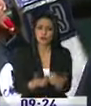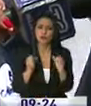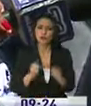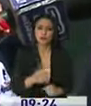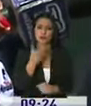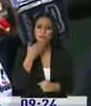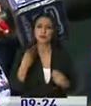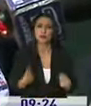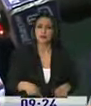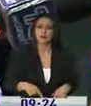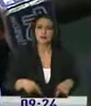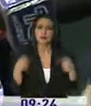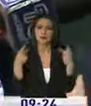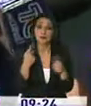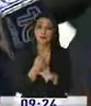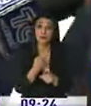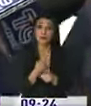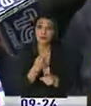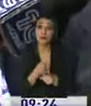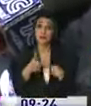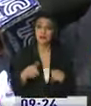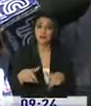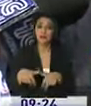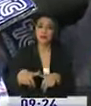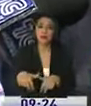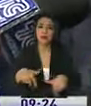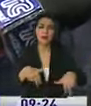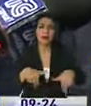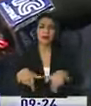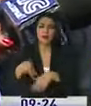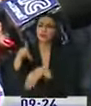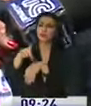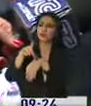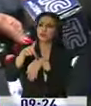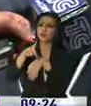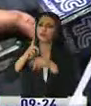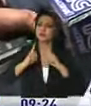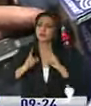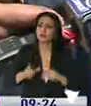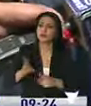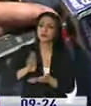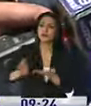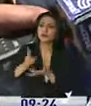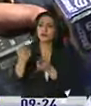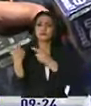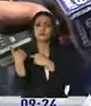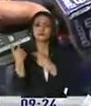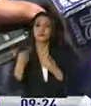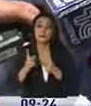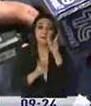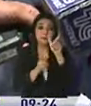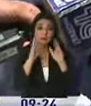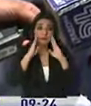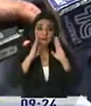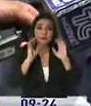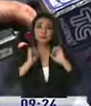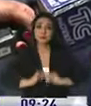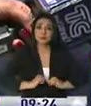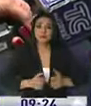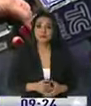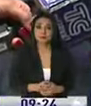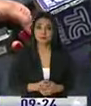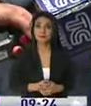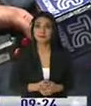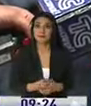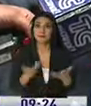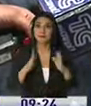una mejor calidad de vida. Por eso incluso andamos aquí con las doctoras de Médicos del Barrio, que también se hacen cargo de estas personas y ya les